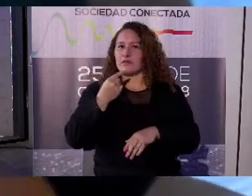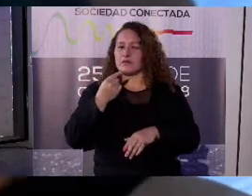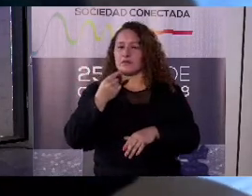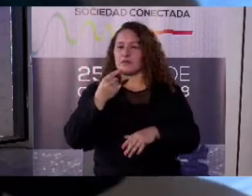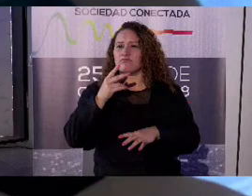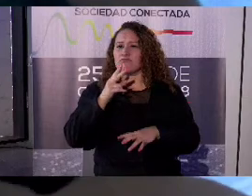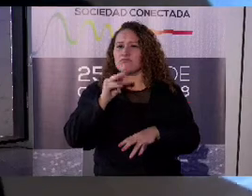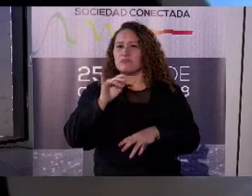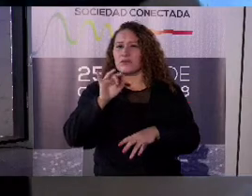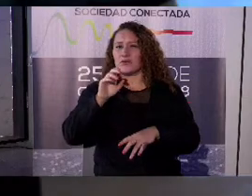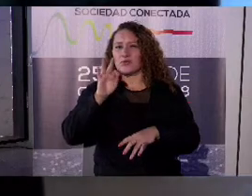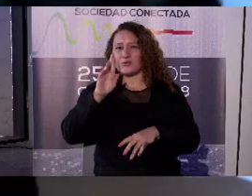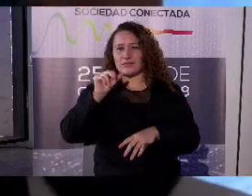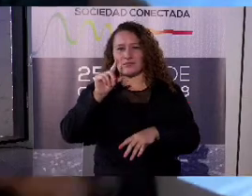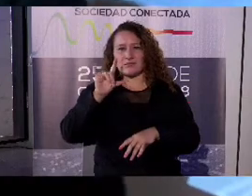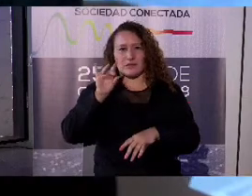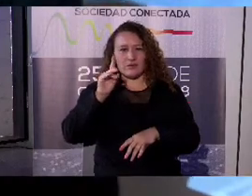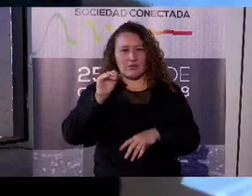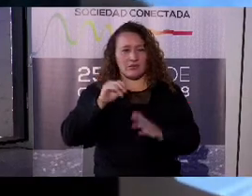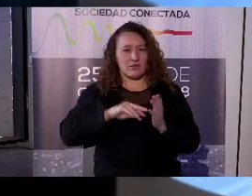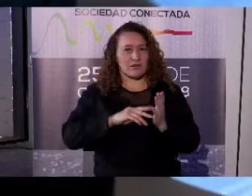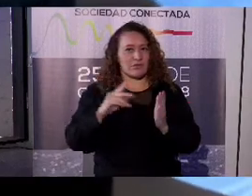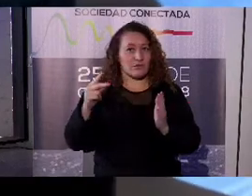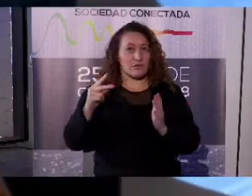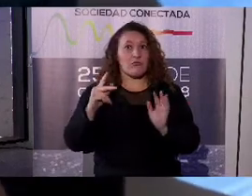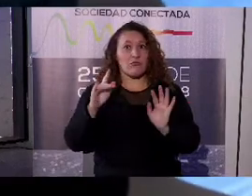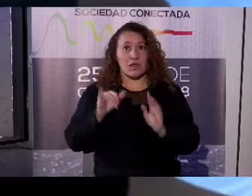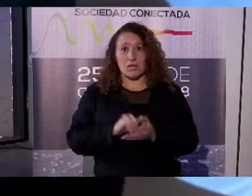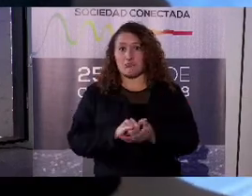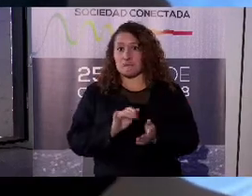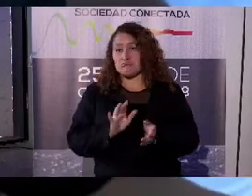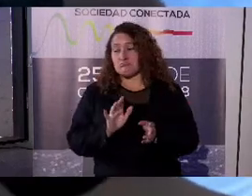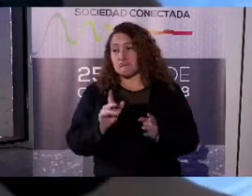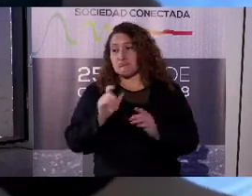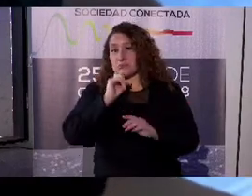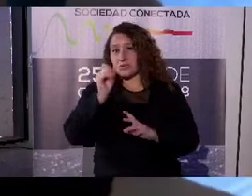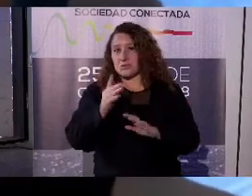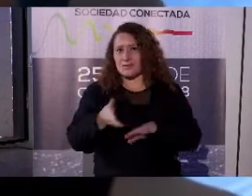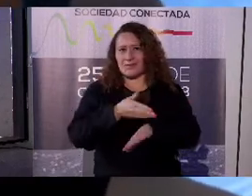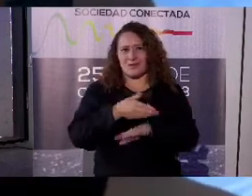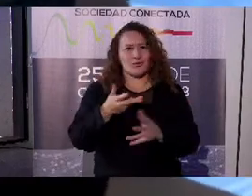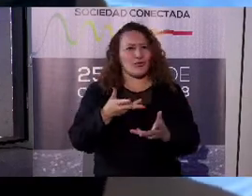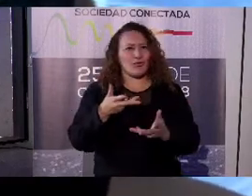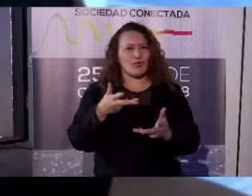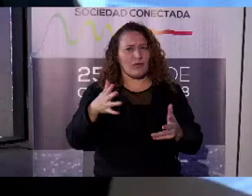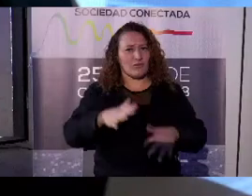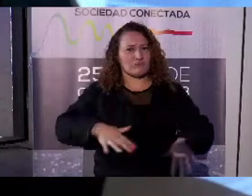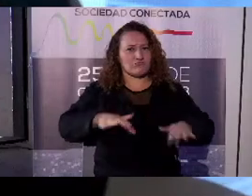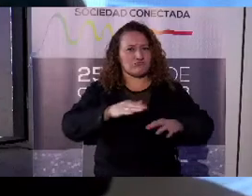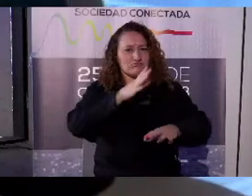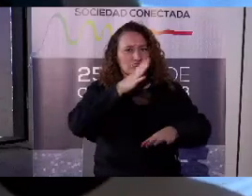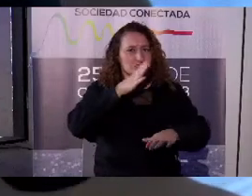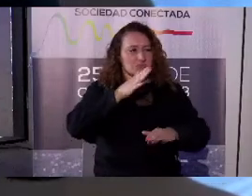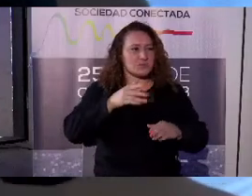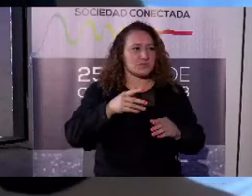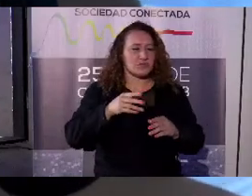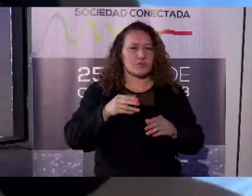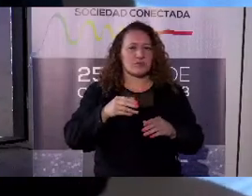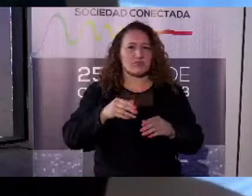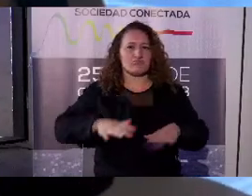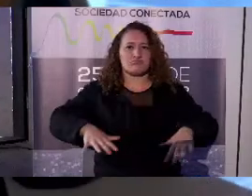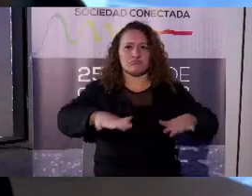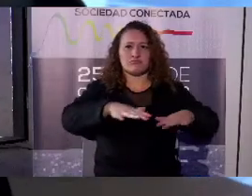entonces con respecto a la pregunta anterior eh sobre el tema de zonas Rurales y bueno nosotros en alguna a las escuelas